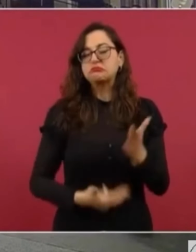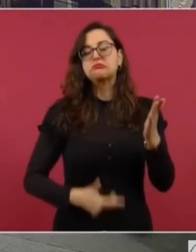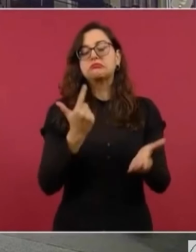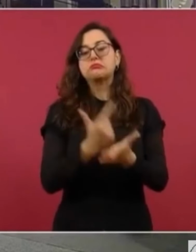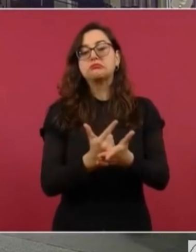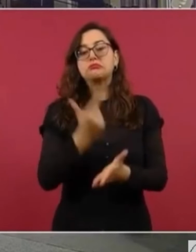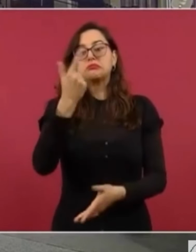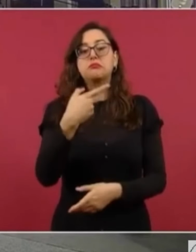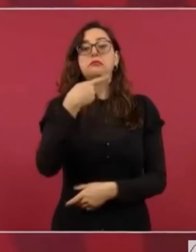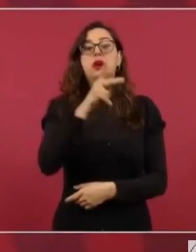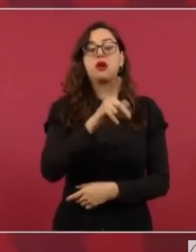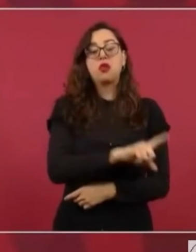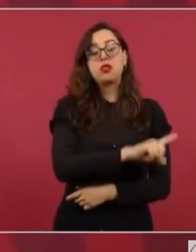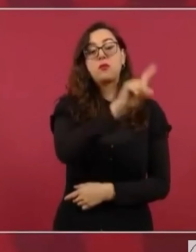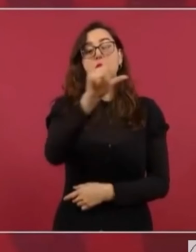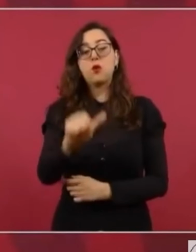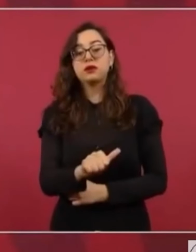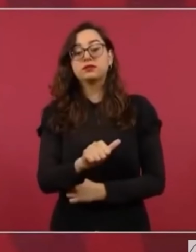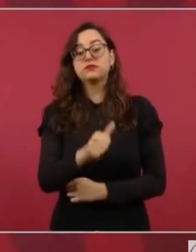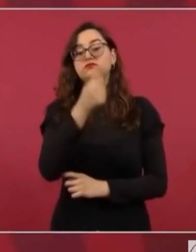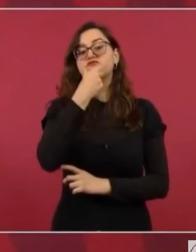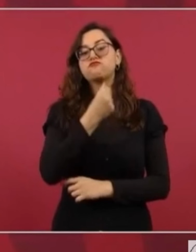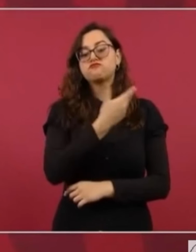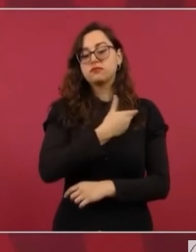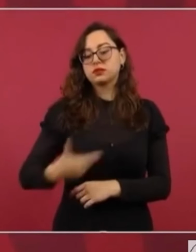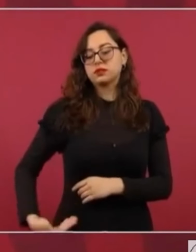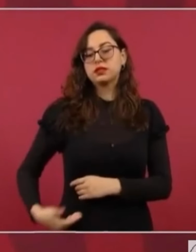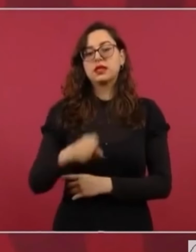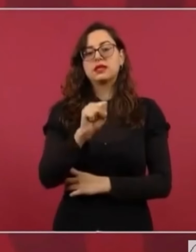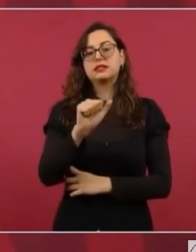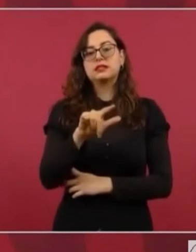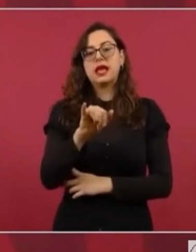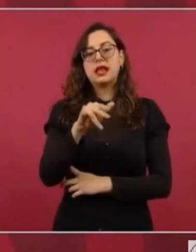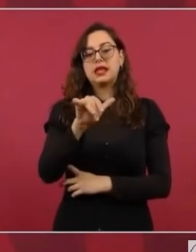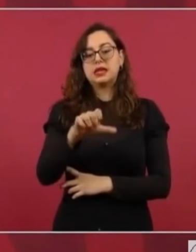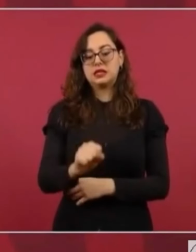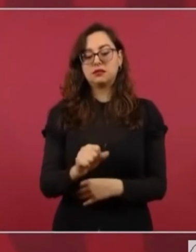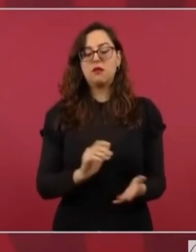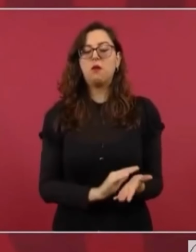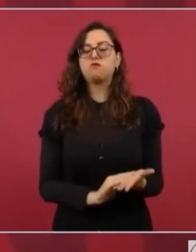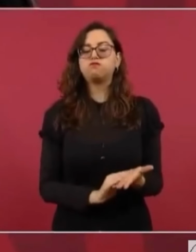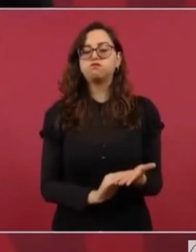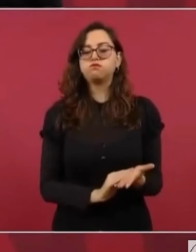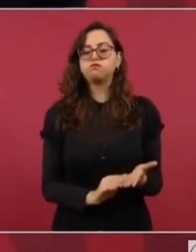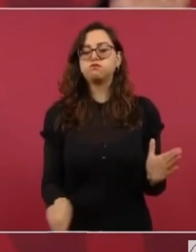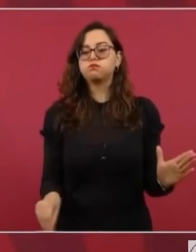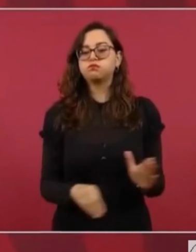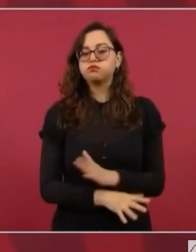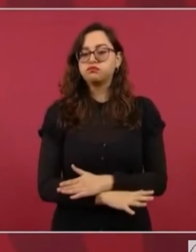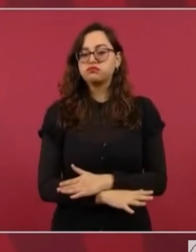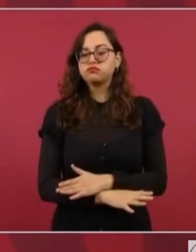y quitó a la corrupción como delito grave. Sin